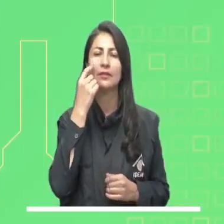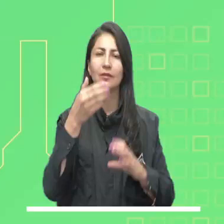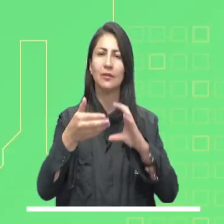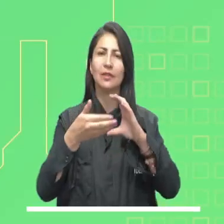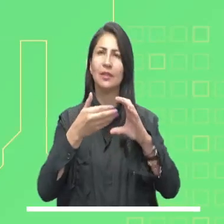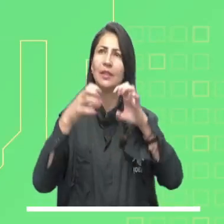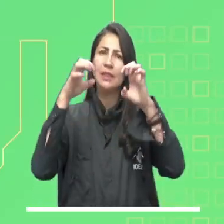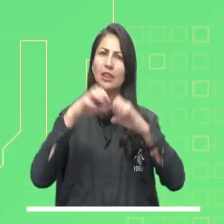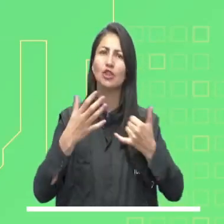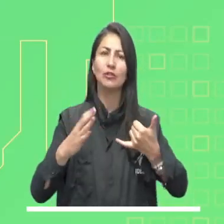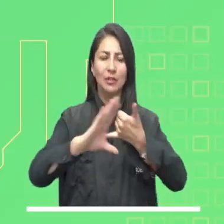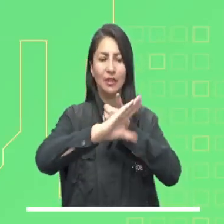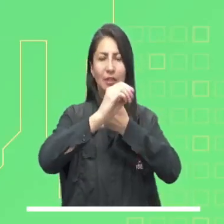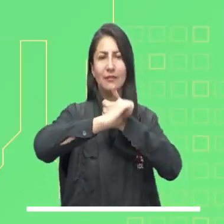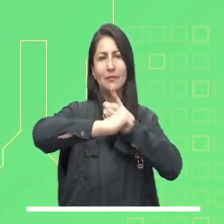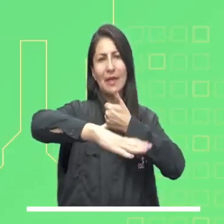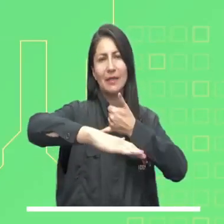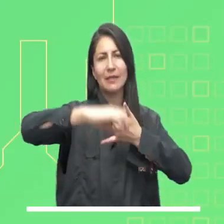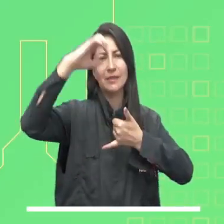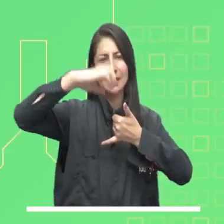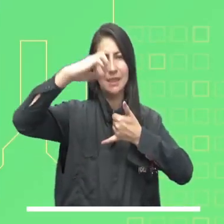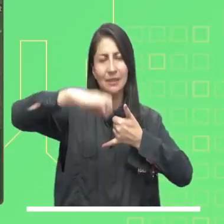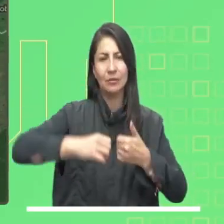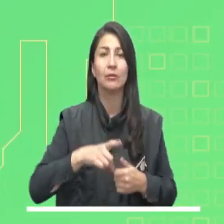Alerta naranja por tiempo lluvioso en el Mar Caribe.